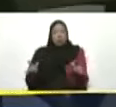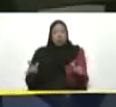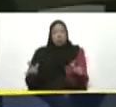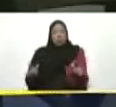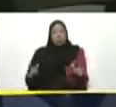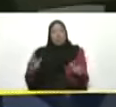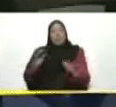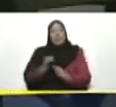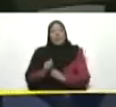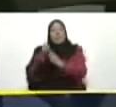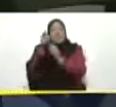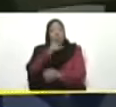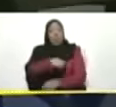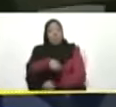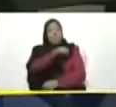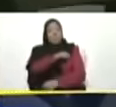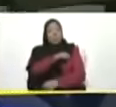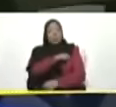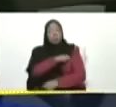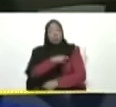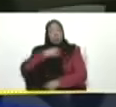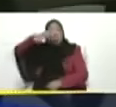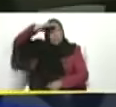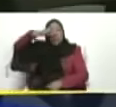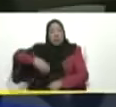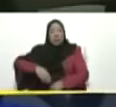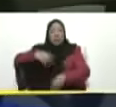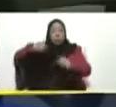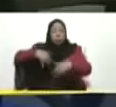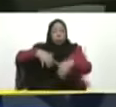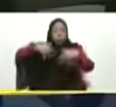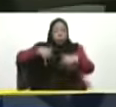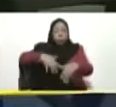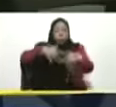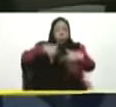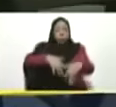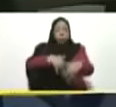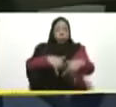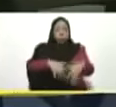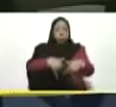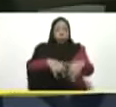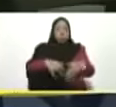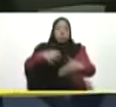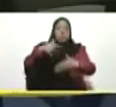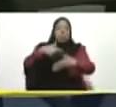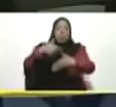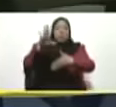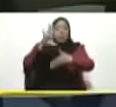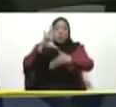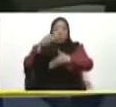El Imperio Español mandó a Venezuela, a Sudamérica,